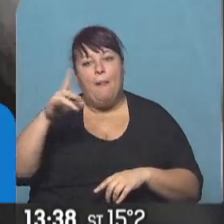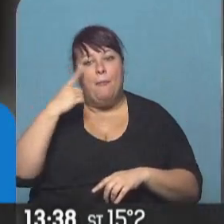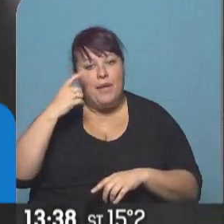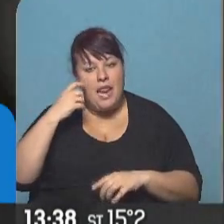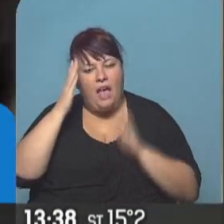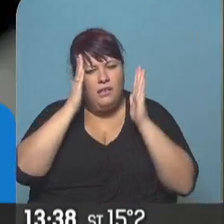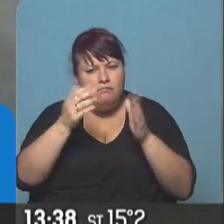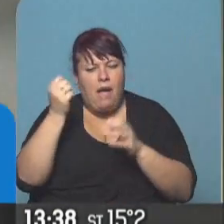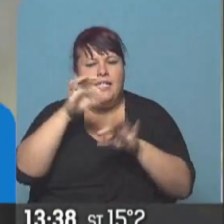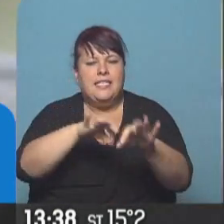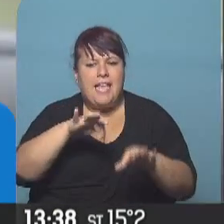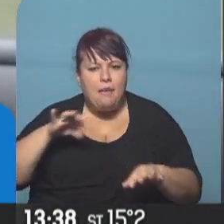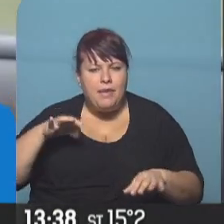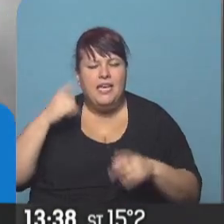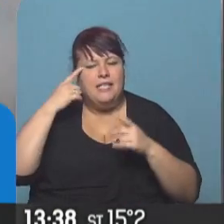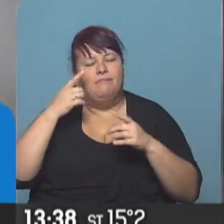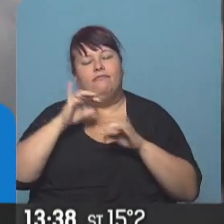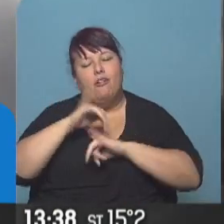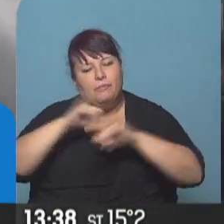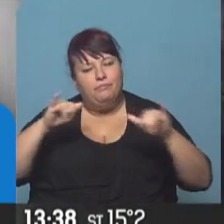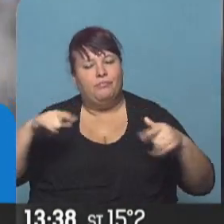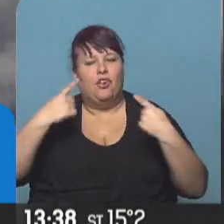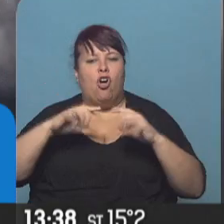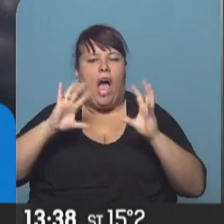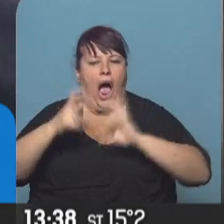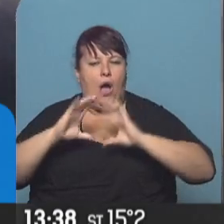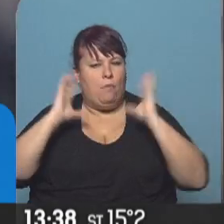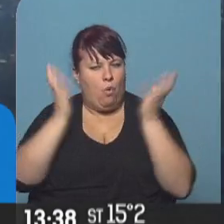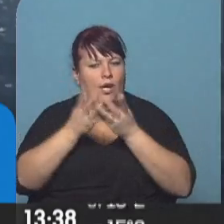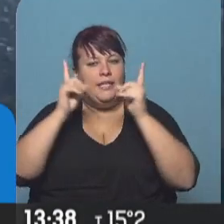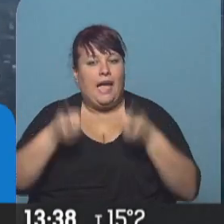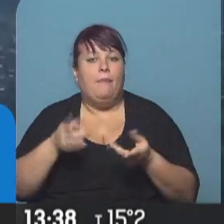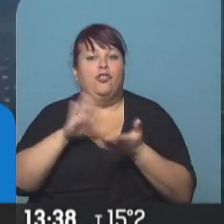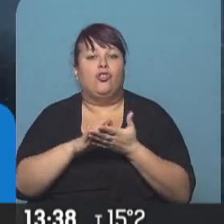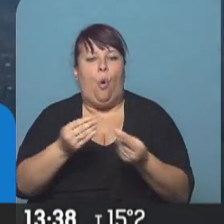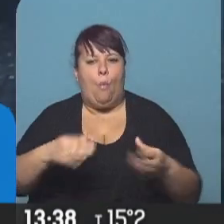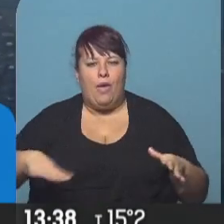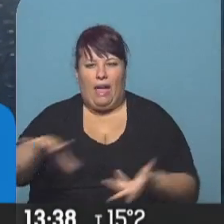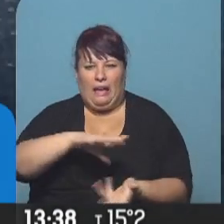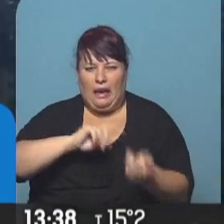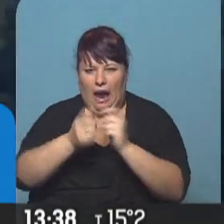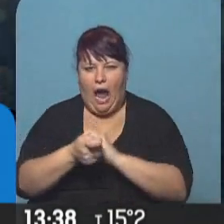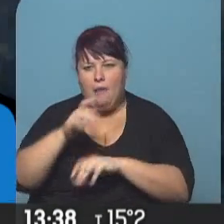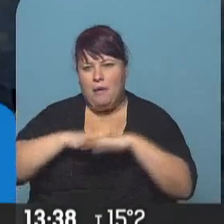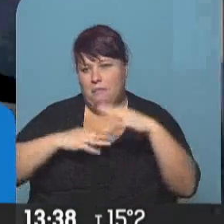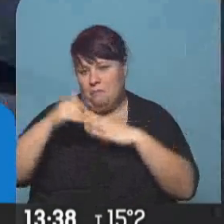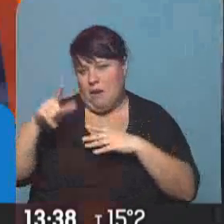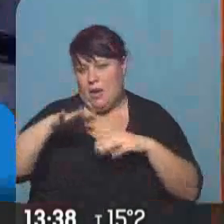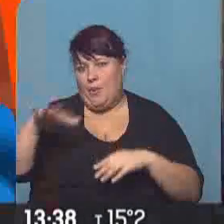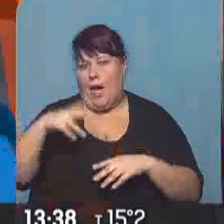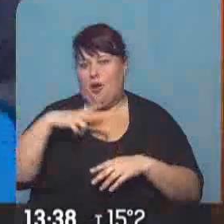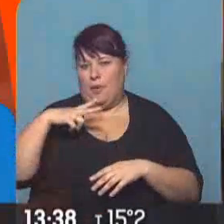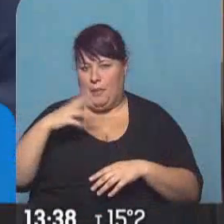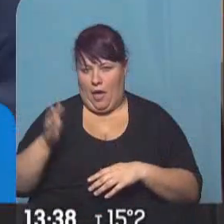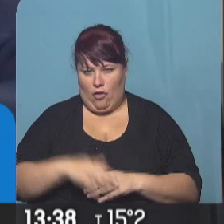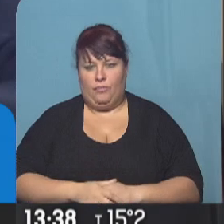se ha dedicado a sembrar semillas de conciencia sobre los daños ambientales, especialmente sobre los humedales modificados por los efectos de los barrios